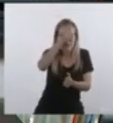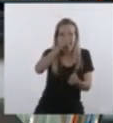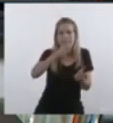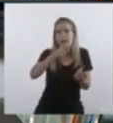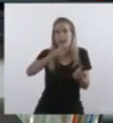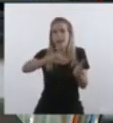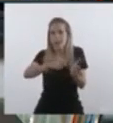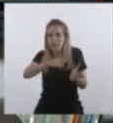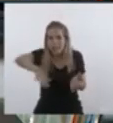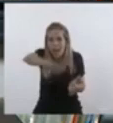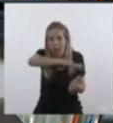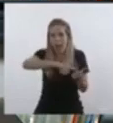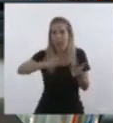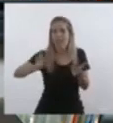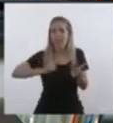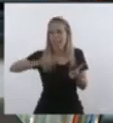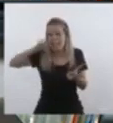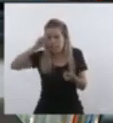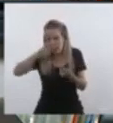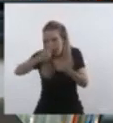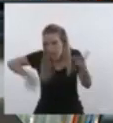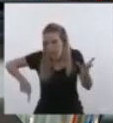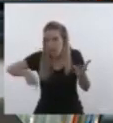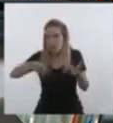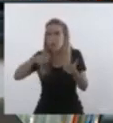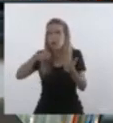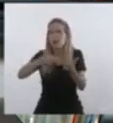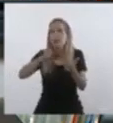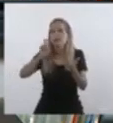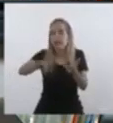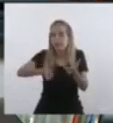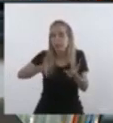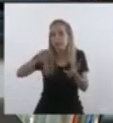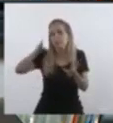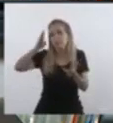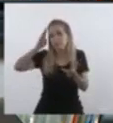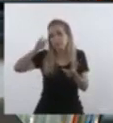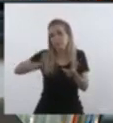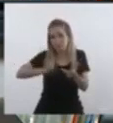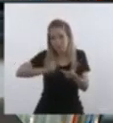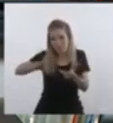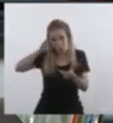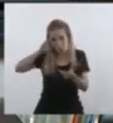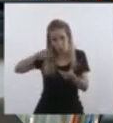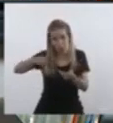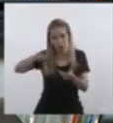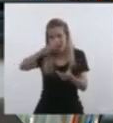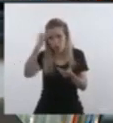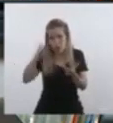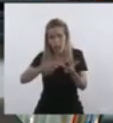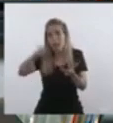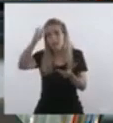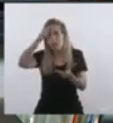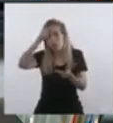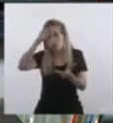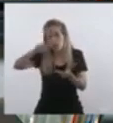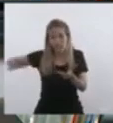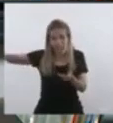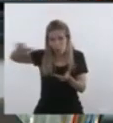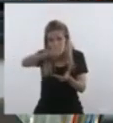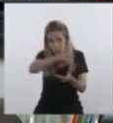Federal, la Gendarmería Nacional, la Prefectura Nacional y la Policía